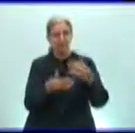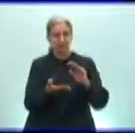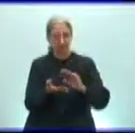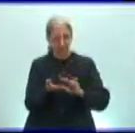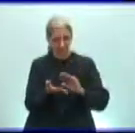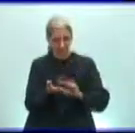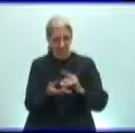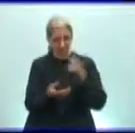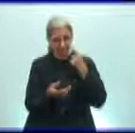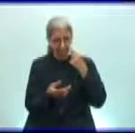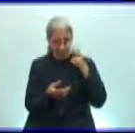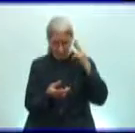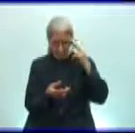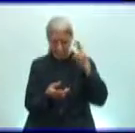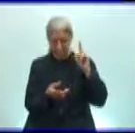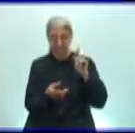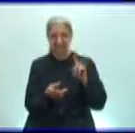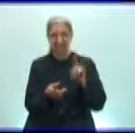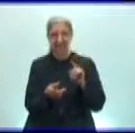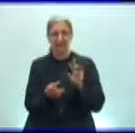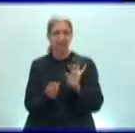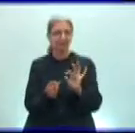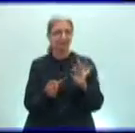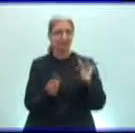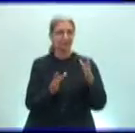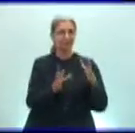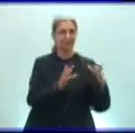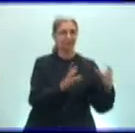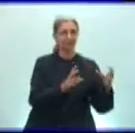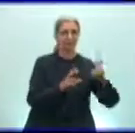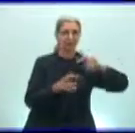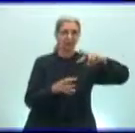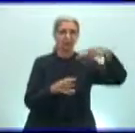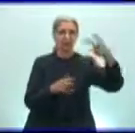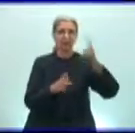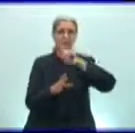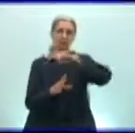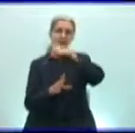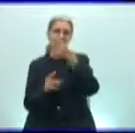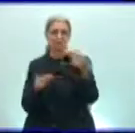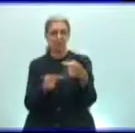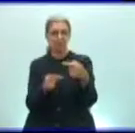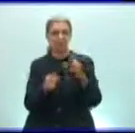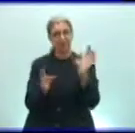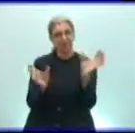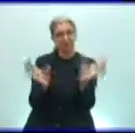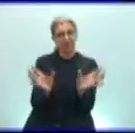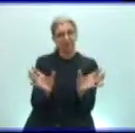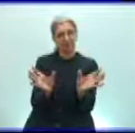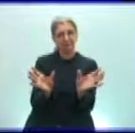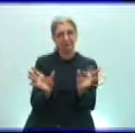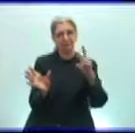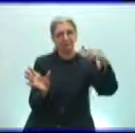a aislar el radical igual, elevar al cuadrado ambos miembros,